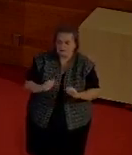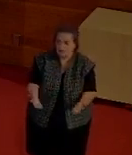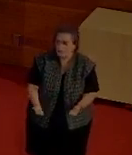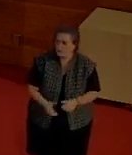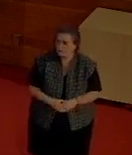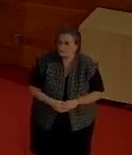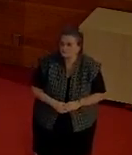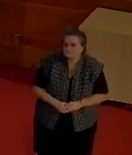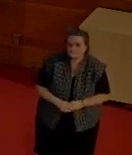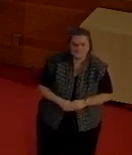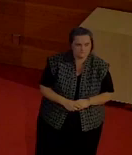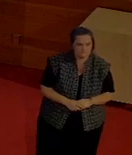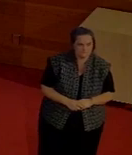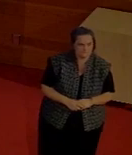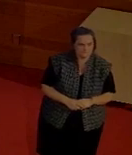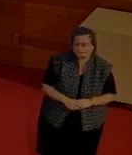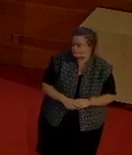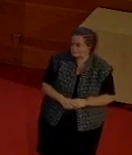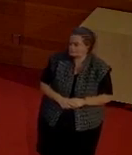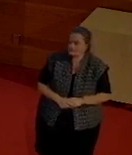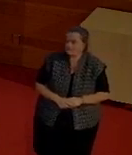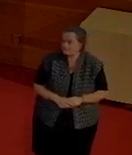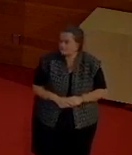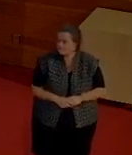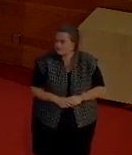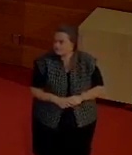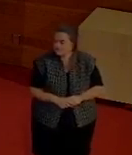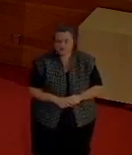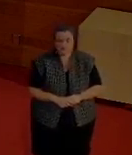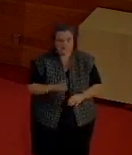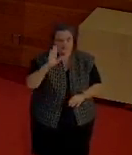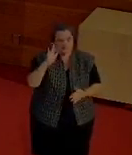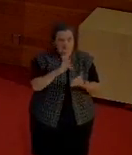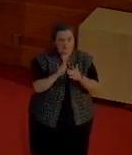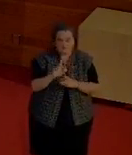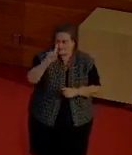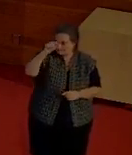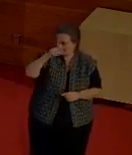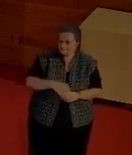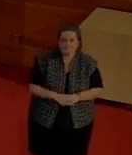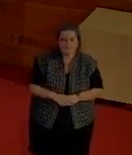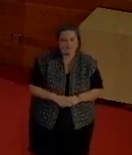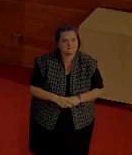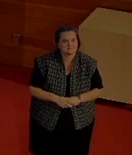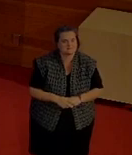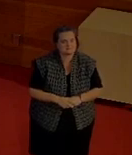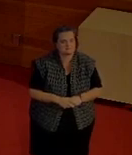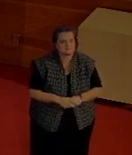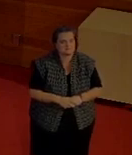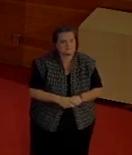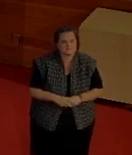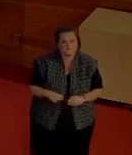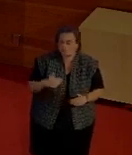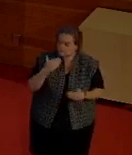colaboración buenas Jesús aquí arriba Sí sí nada Muchísimas